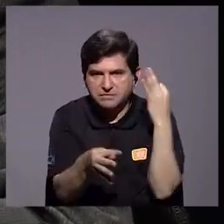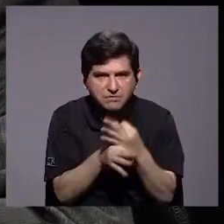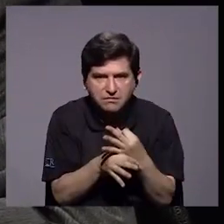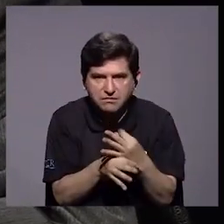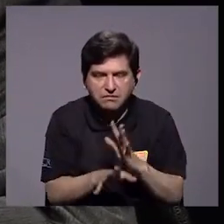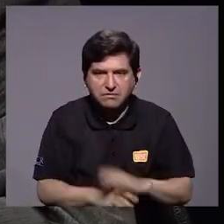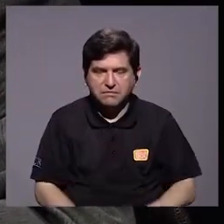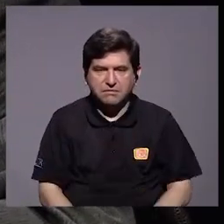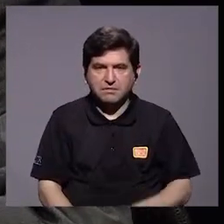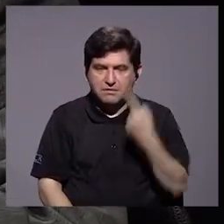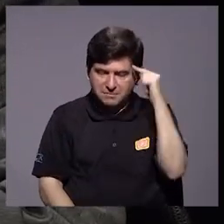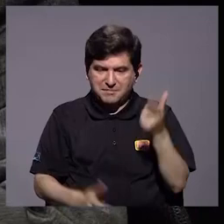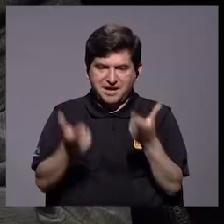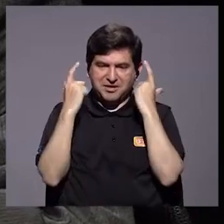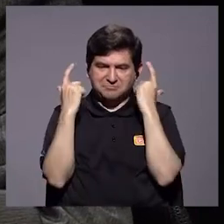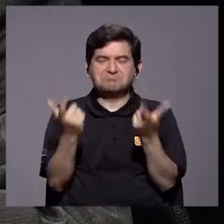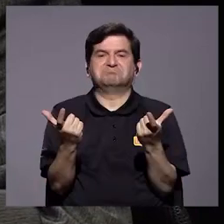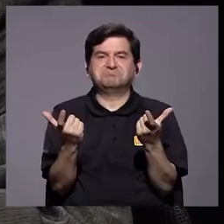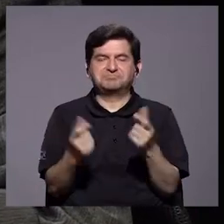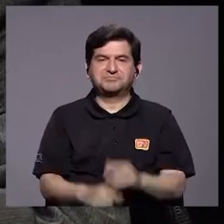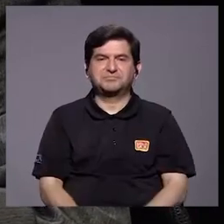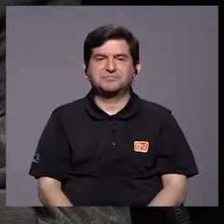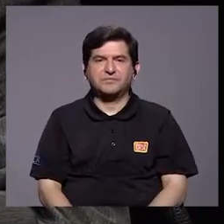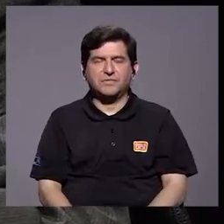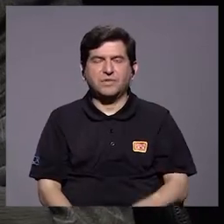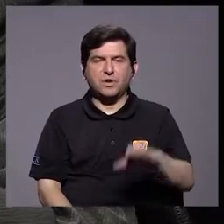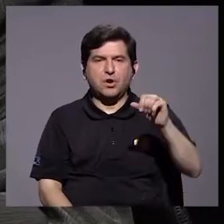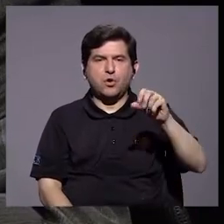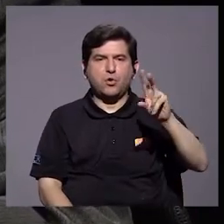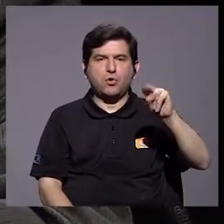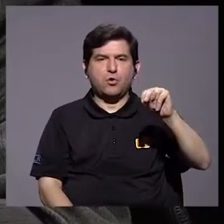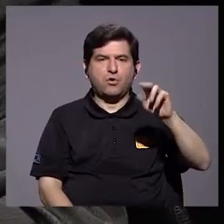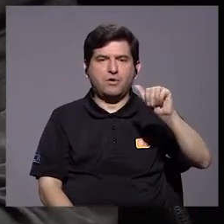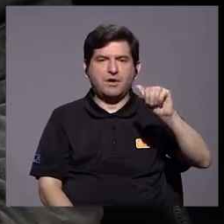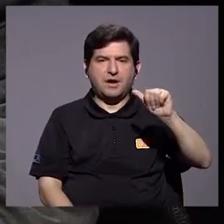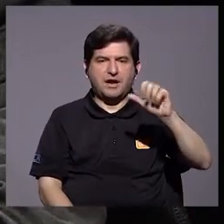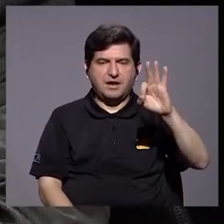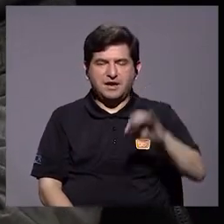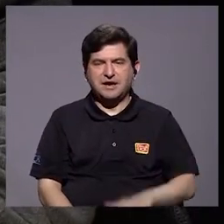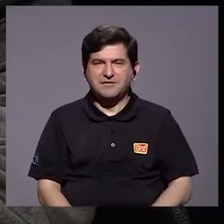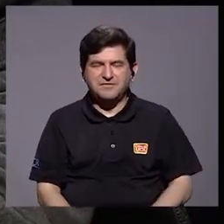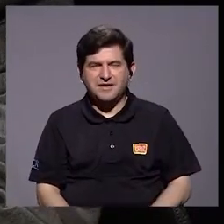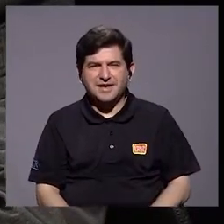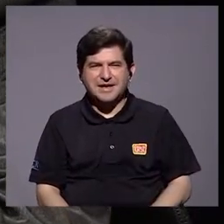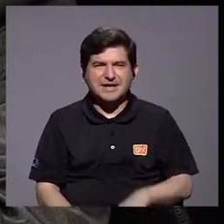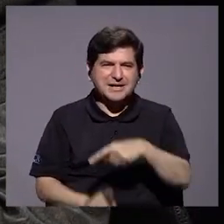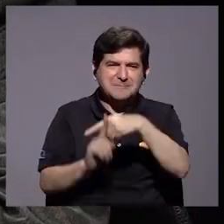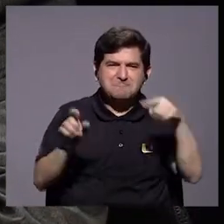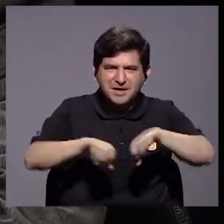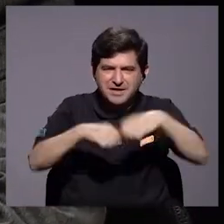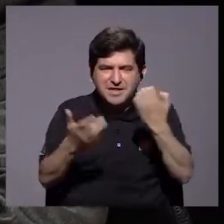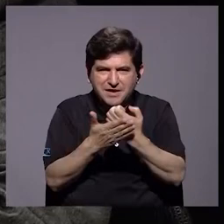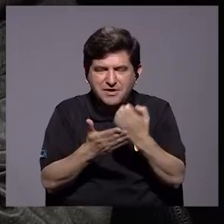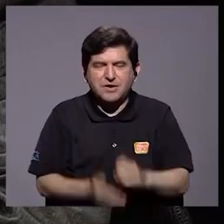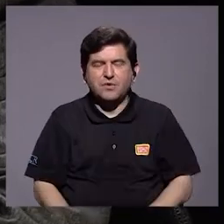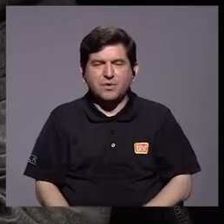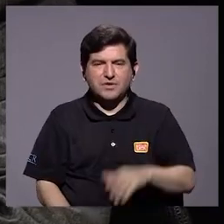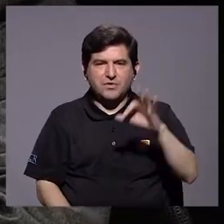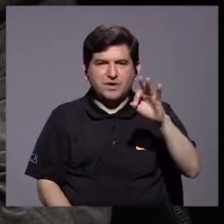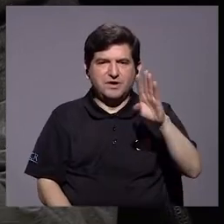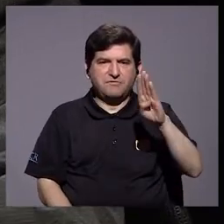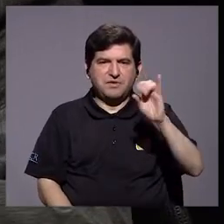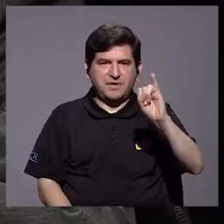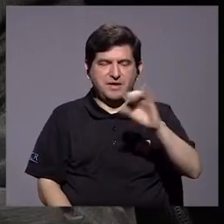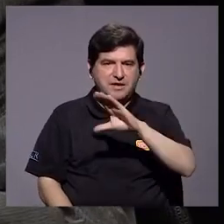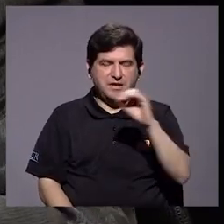para hacer dinero la concacaf quedó semi quebrada cuando intervino el fbi y la justicia norteamericana porque